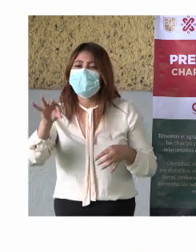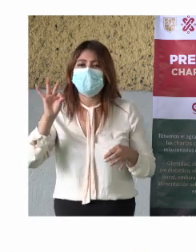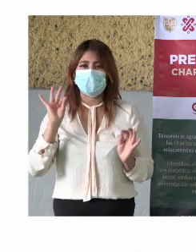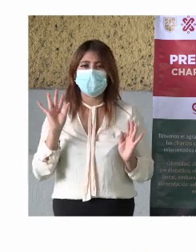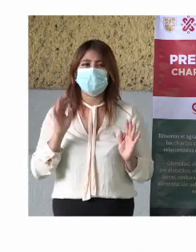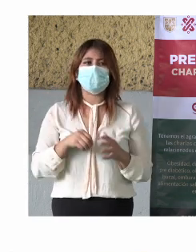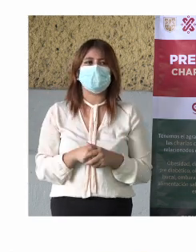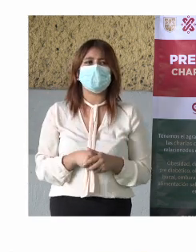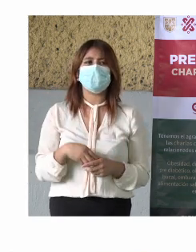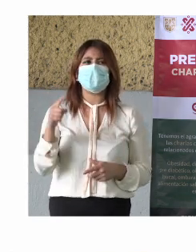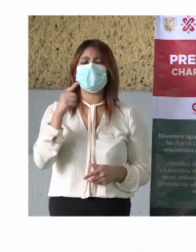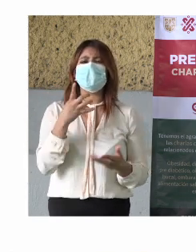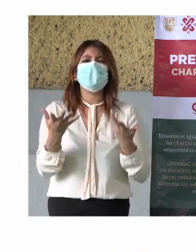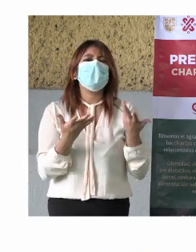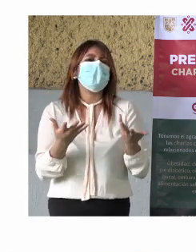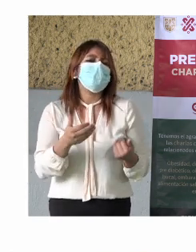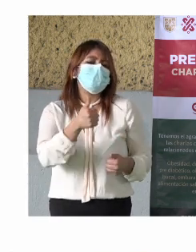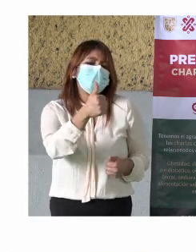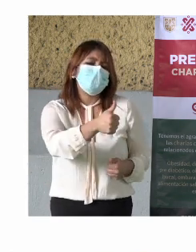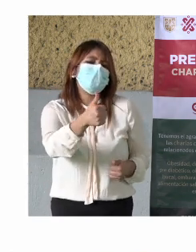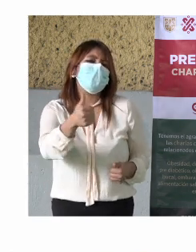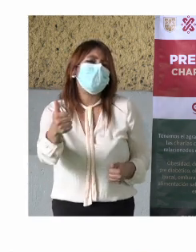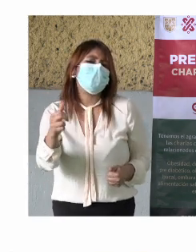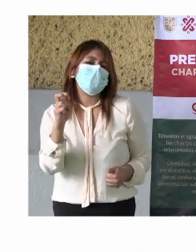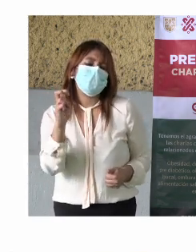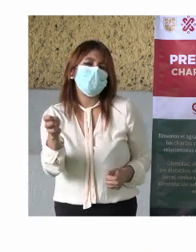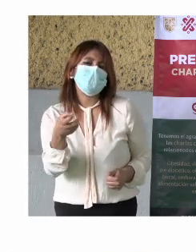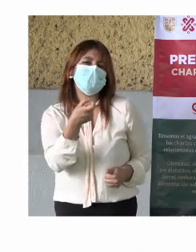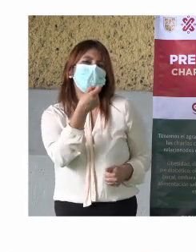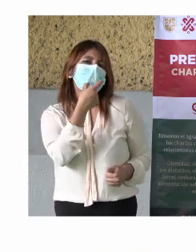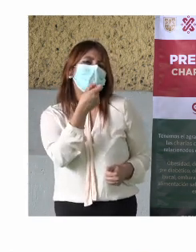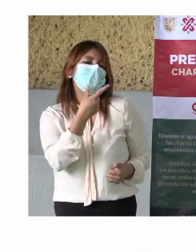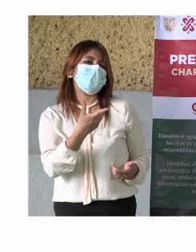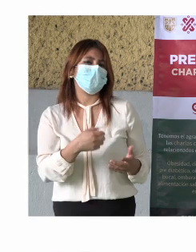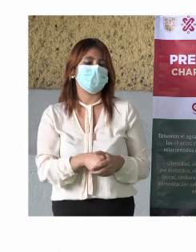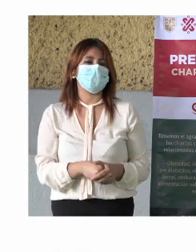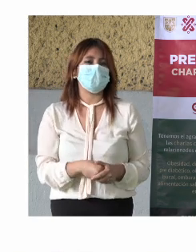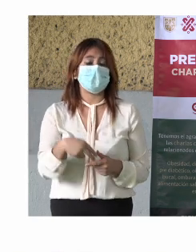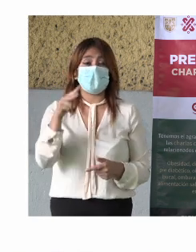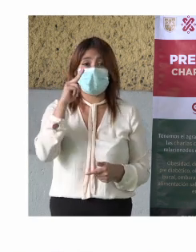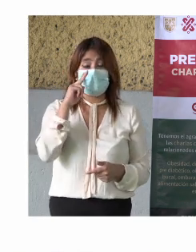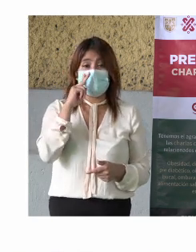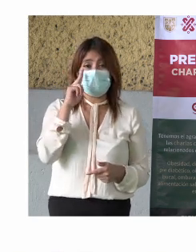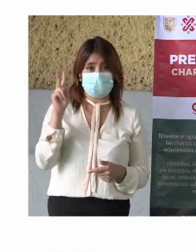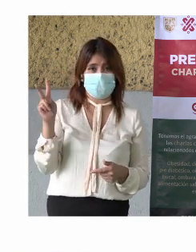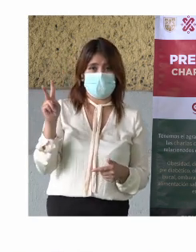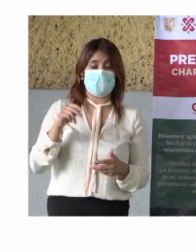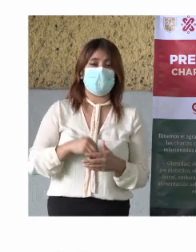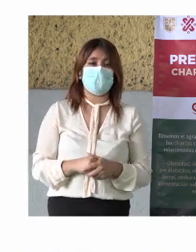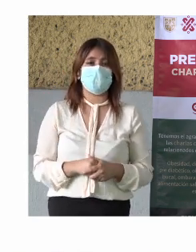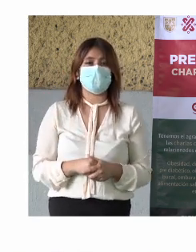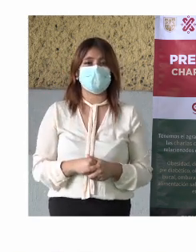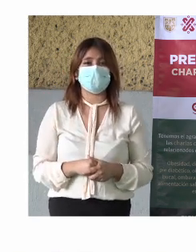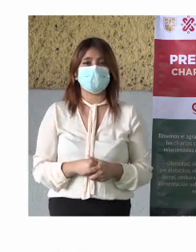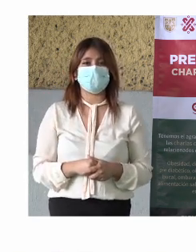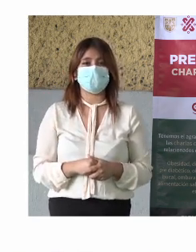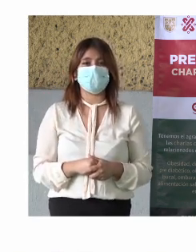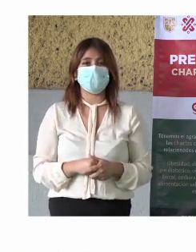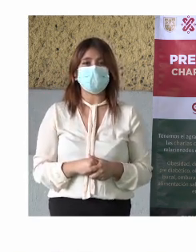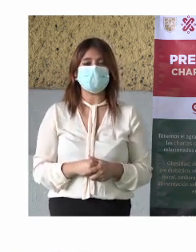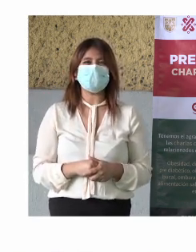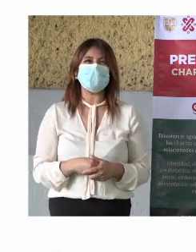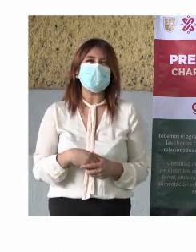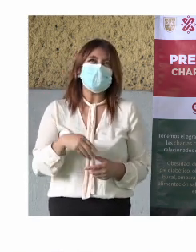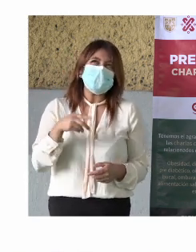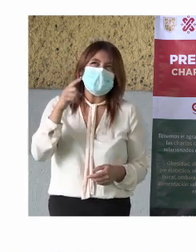Entonces, ¿qué es lo que hacen cada uno de estos medicamentos? Pues bueno, si se dan cuenta en este esquema, pues parecería como muy